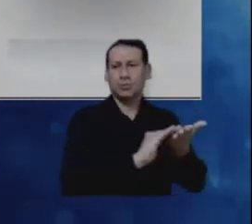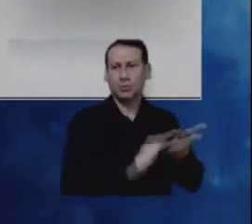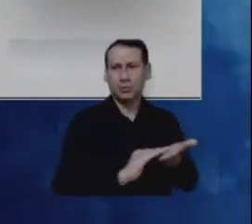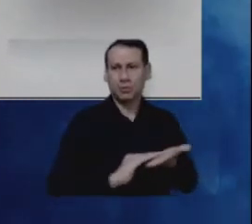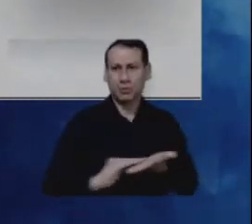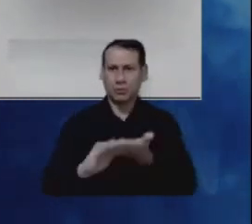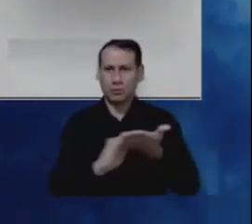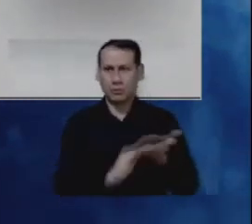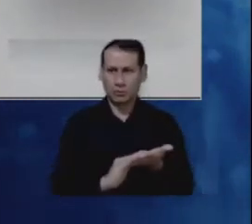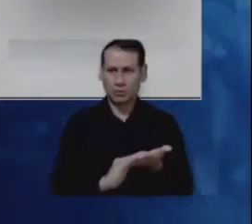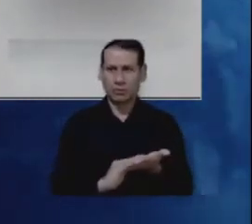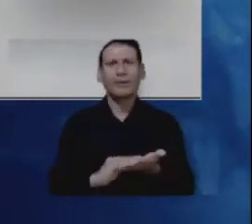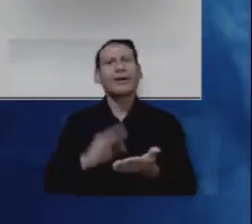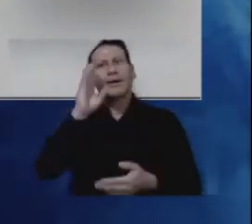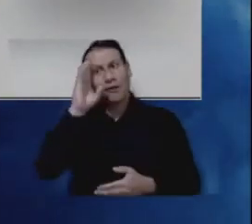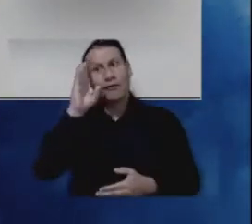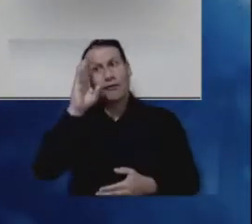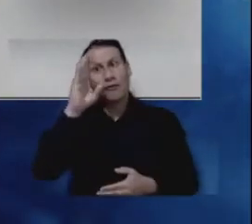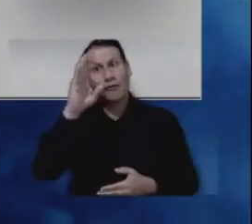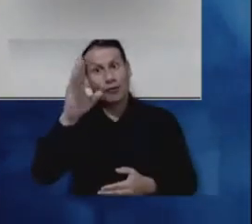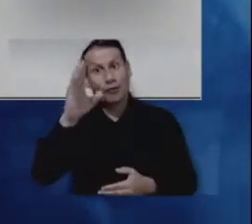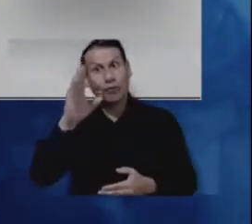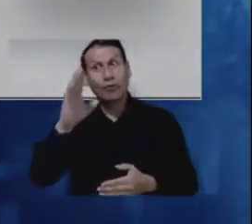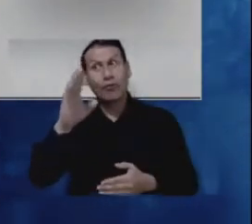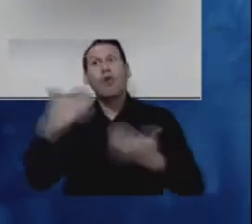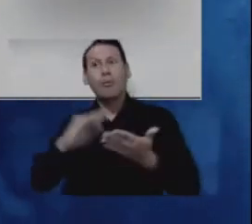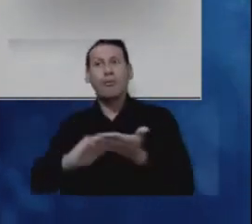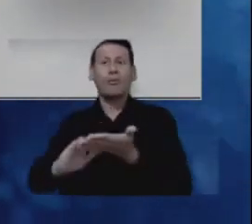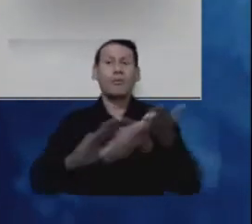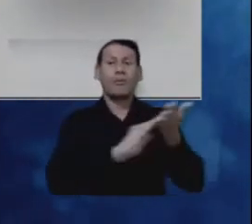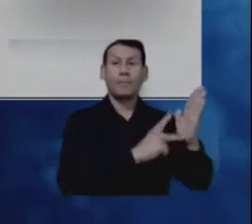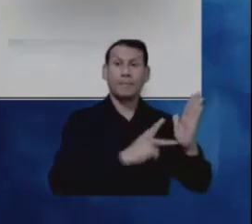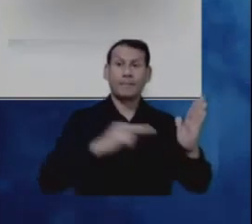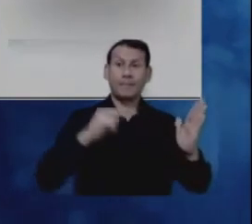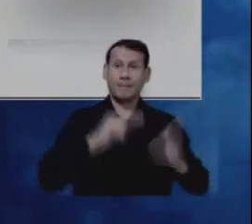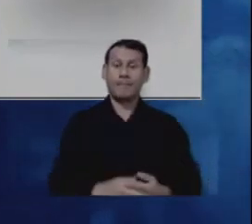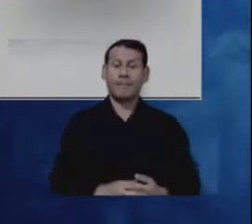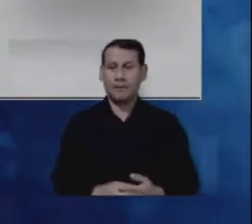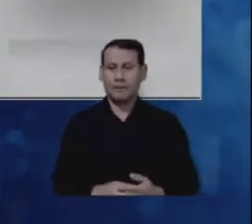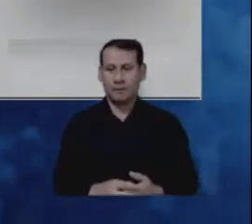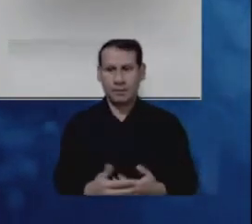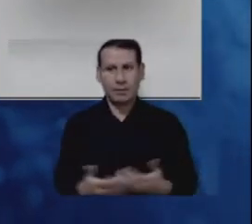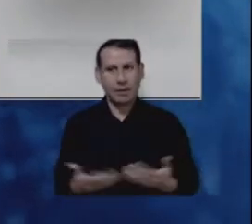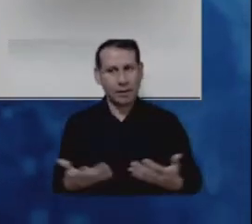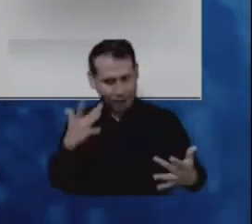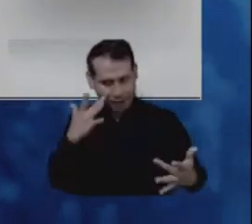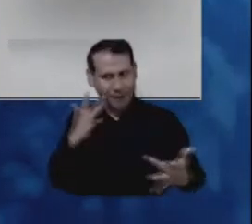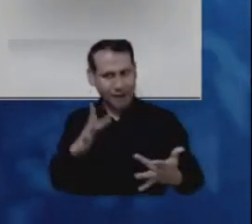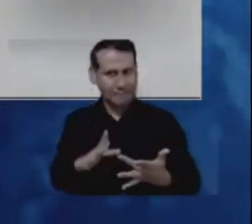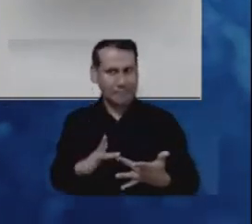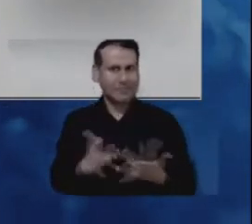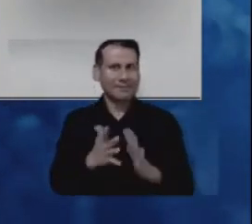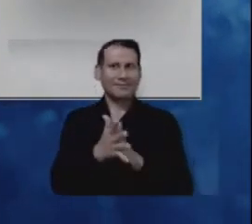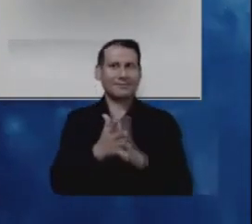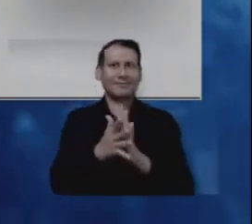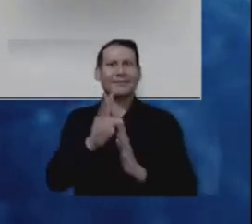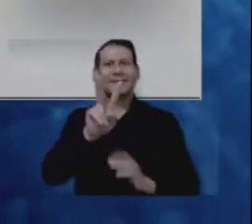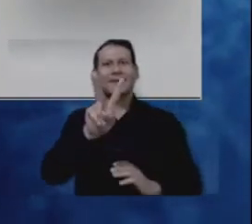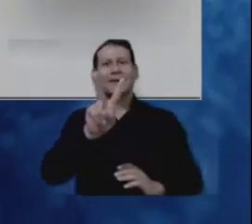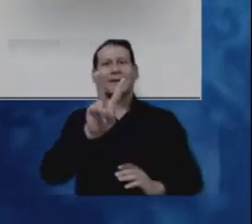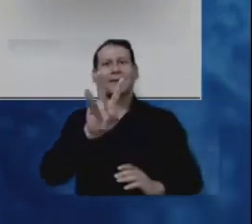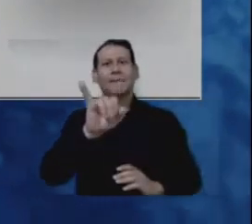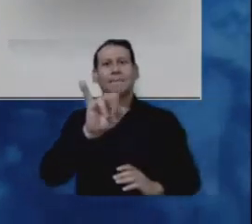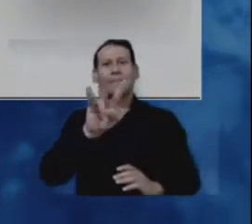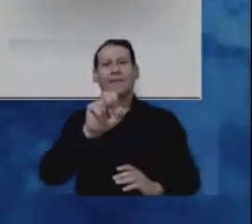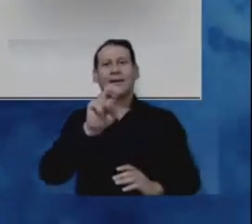soluciones tecnológicas. Es decir, esto coincide también con lo que estaba comentando Viviana, de hacer todo